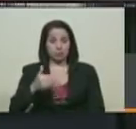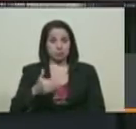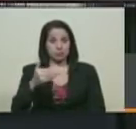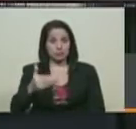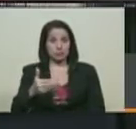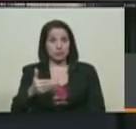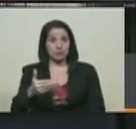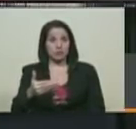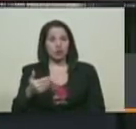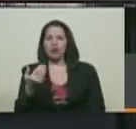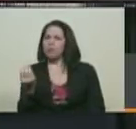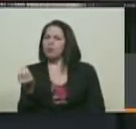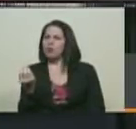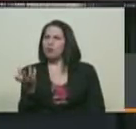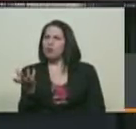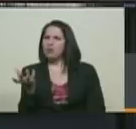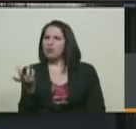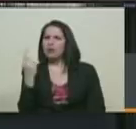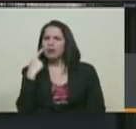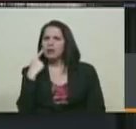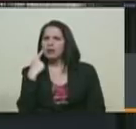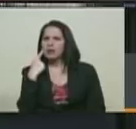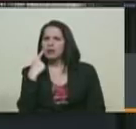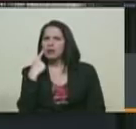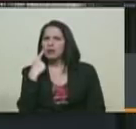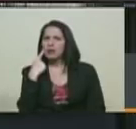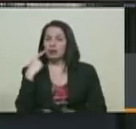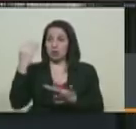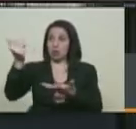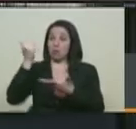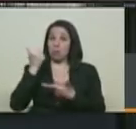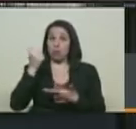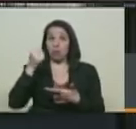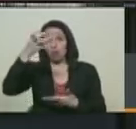Mientras... ¿Ah? ¿Te llegó el bono de Reyes?